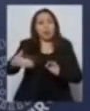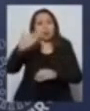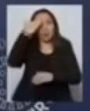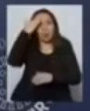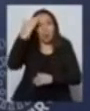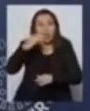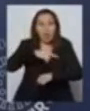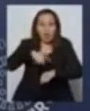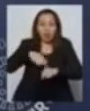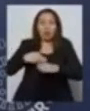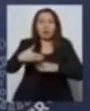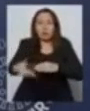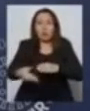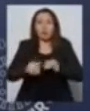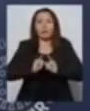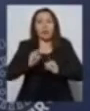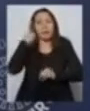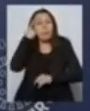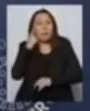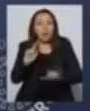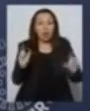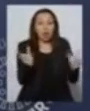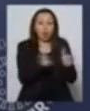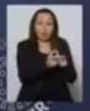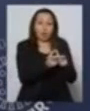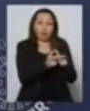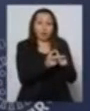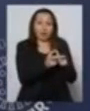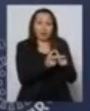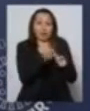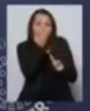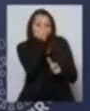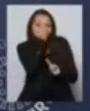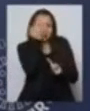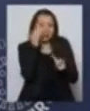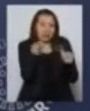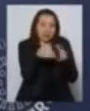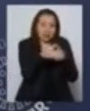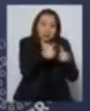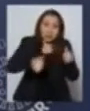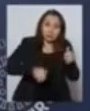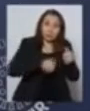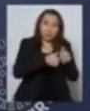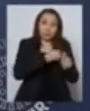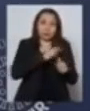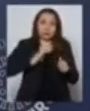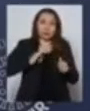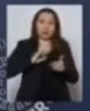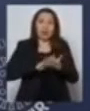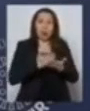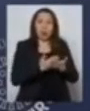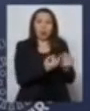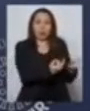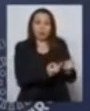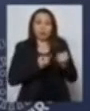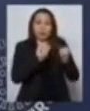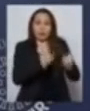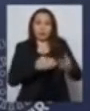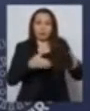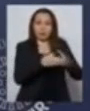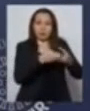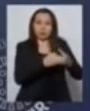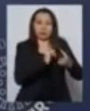días siguientes. Pero el comité de expertos que asesora al Ministerio de Salud, que